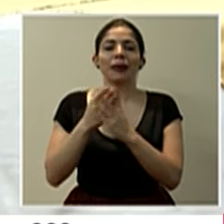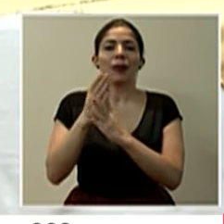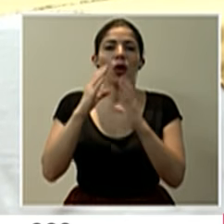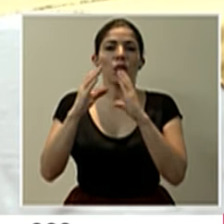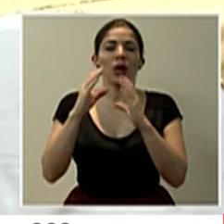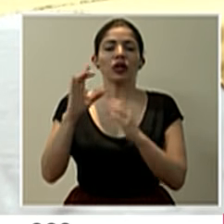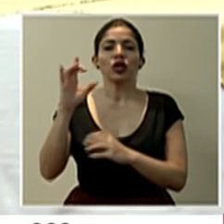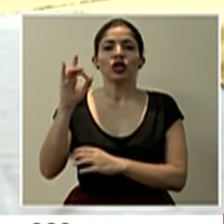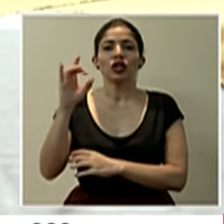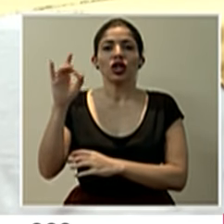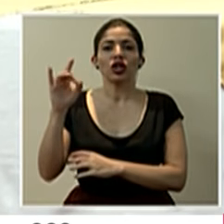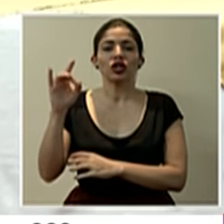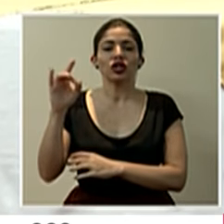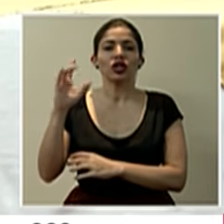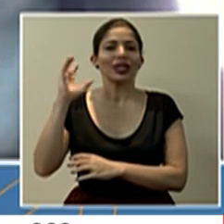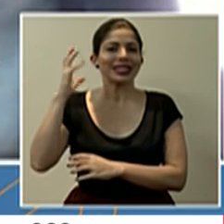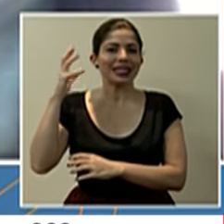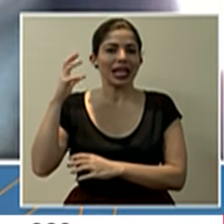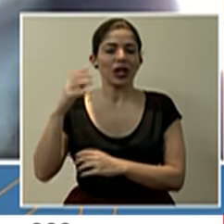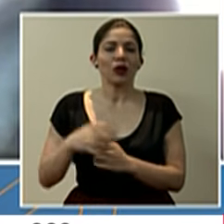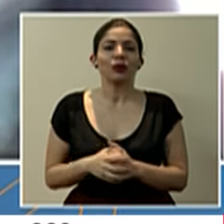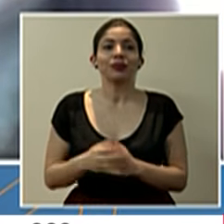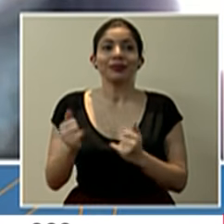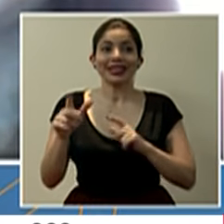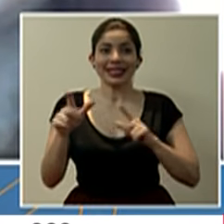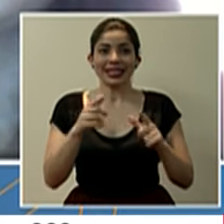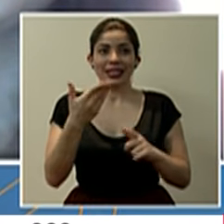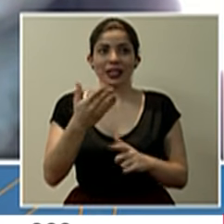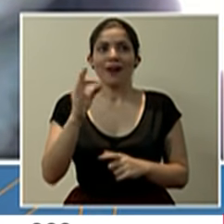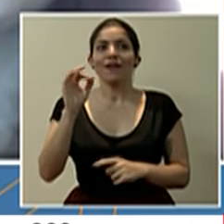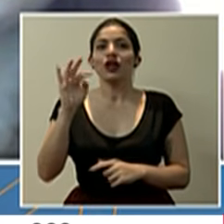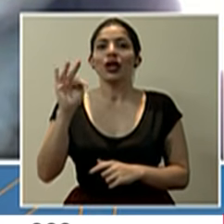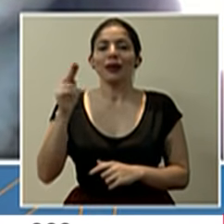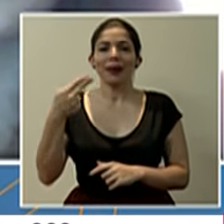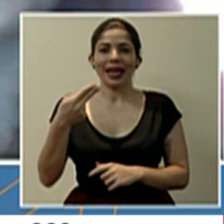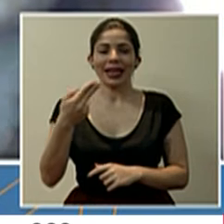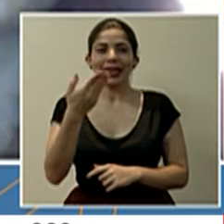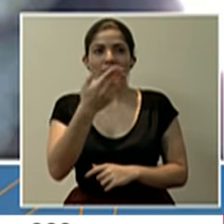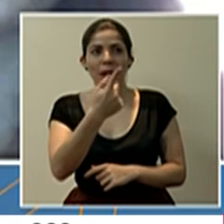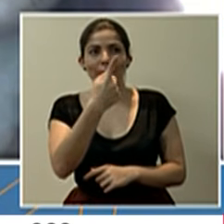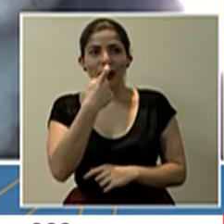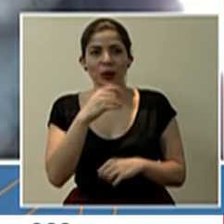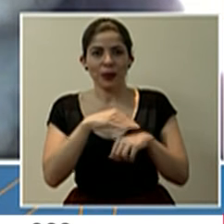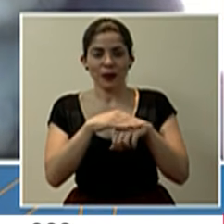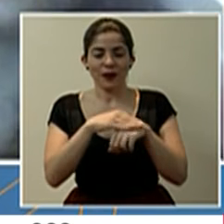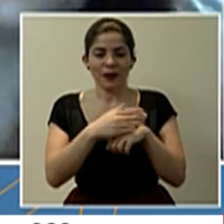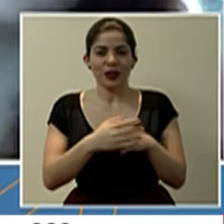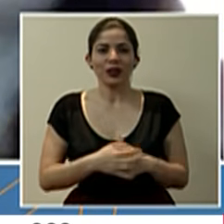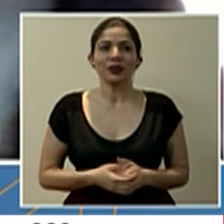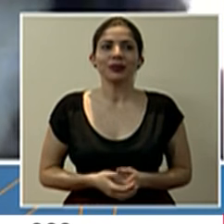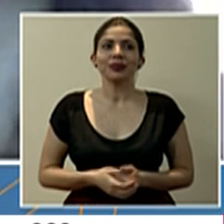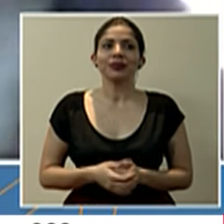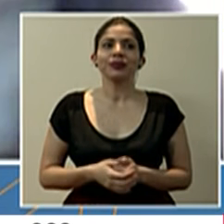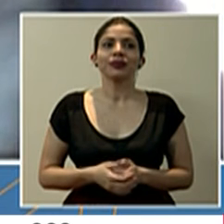Estéreo. Y me indican que ya está lista doña Floribet. Adelante, doña Floribet, con su consulta, por favor.